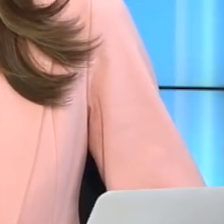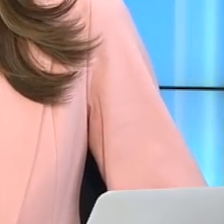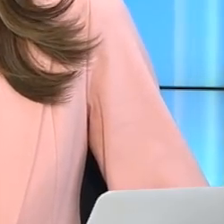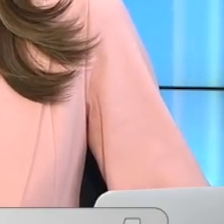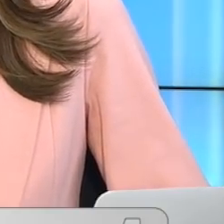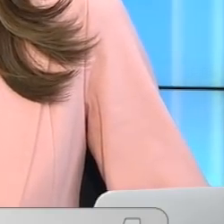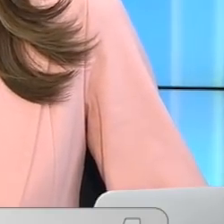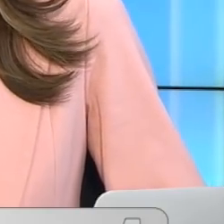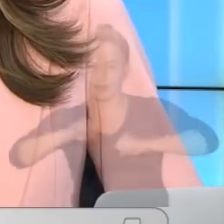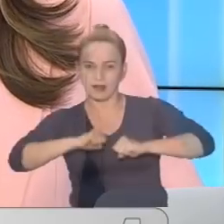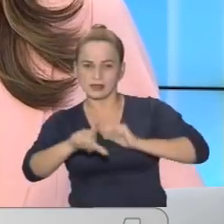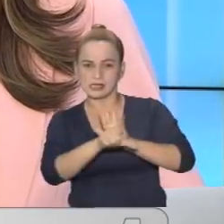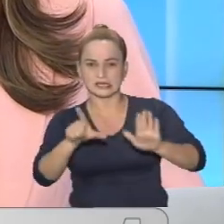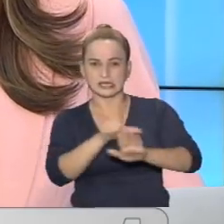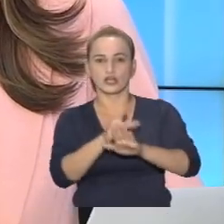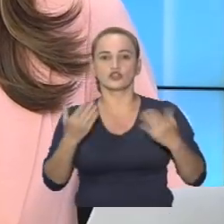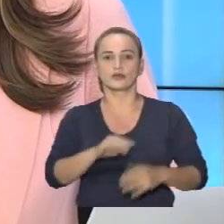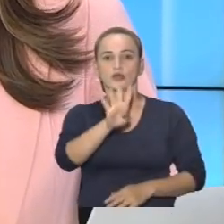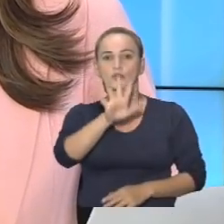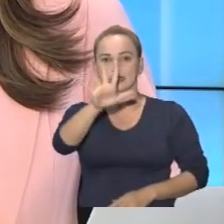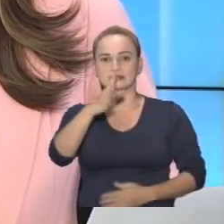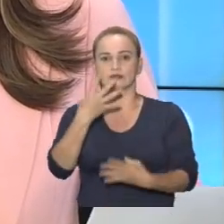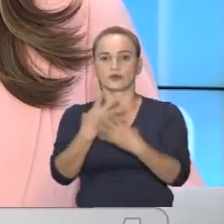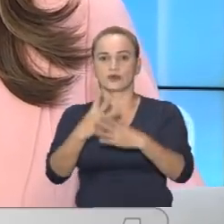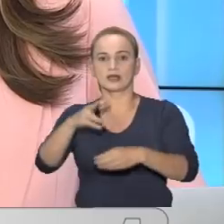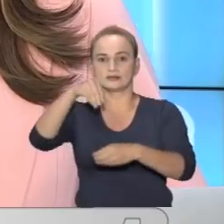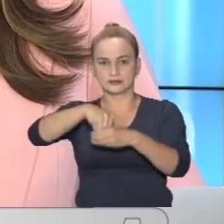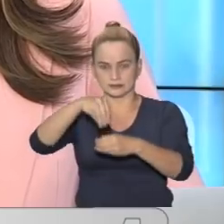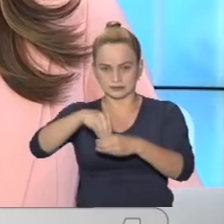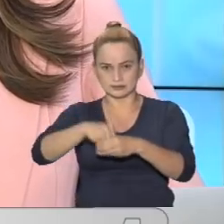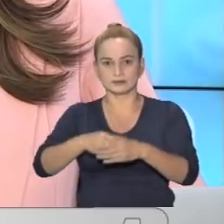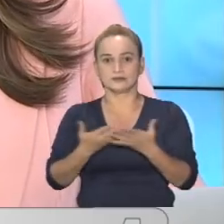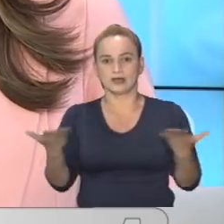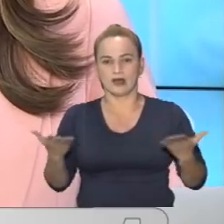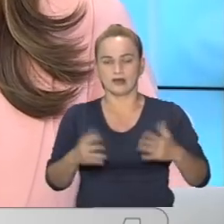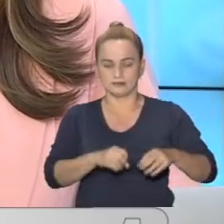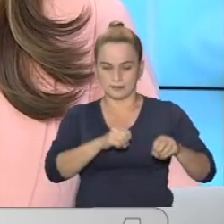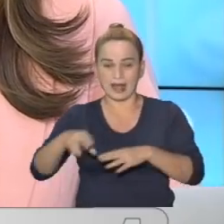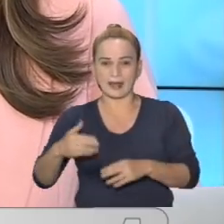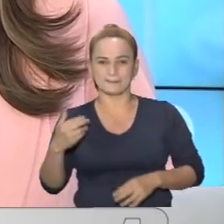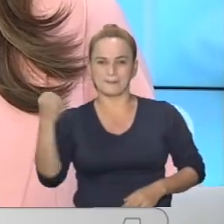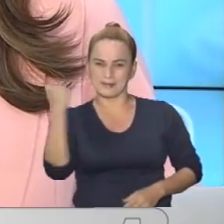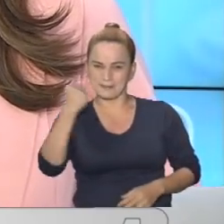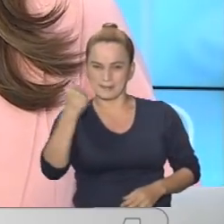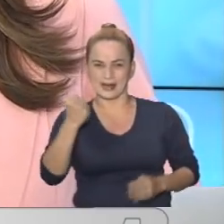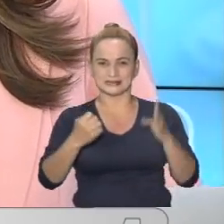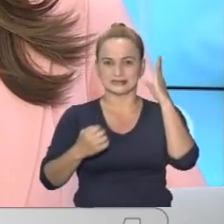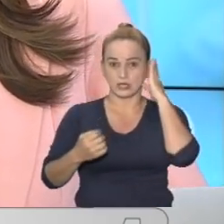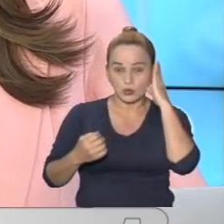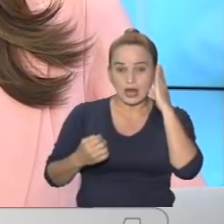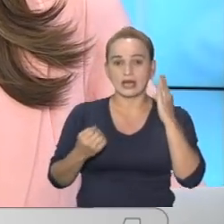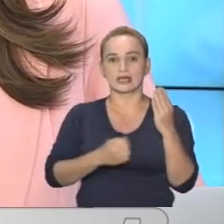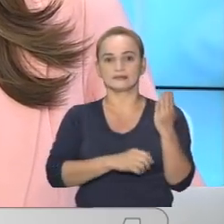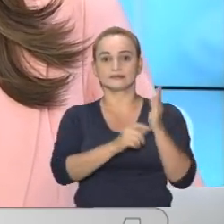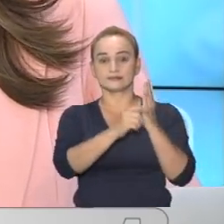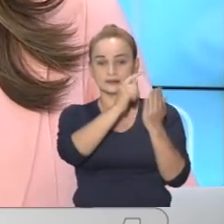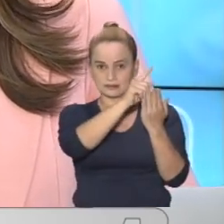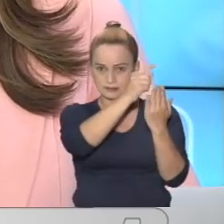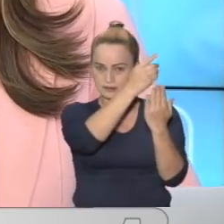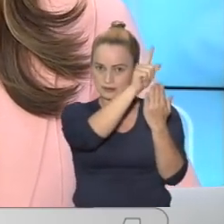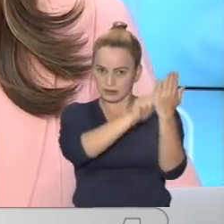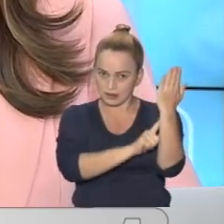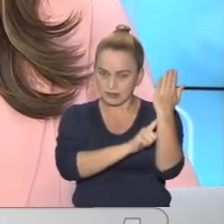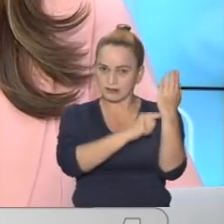operativo contra la delincuencia en 45 cárceles del país, en donde se hallaron armas blancas, celulares, agendas de extorsión